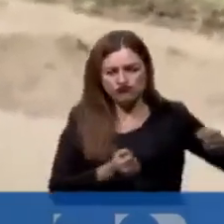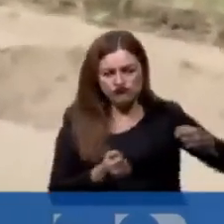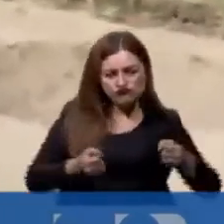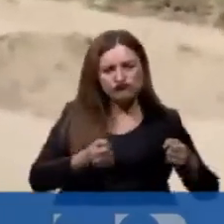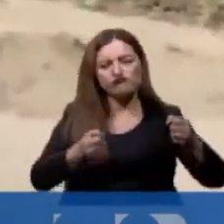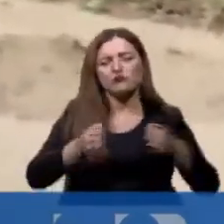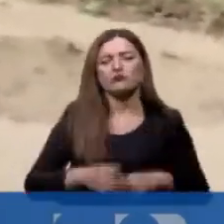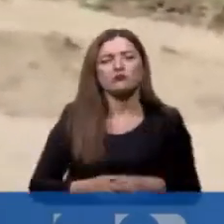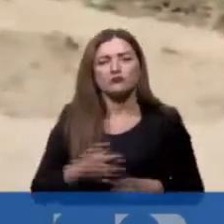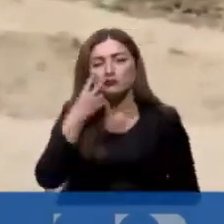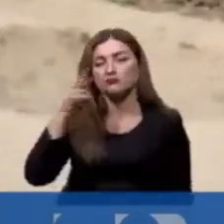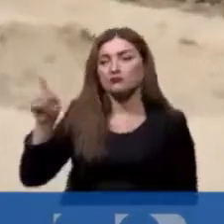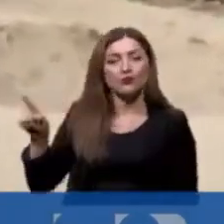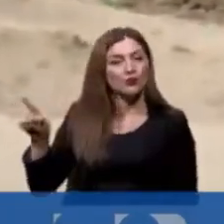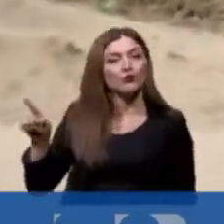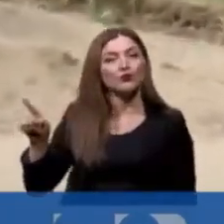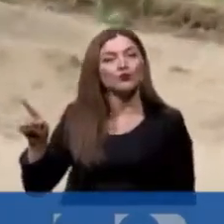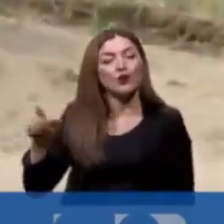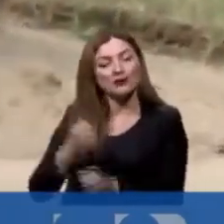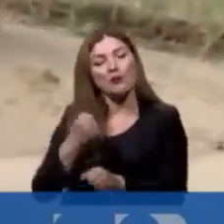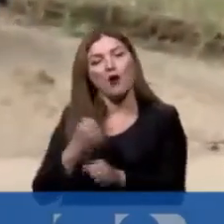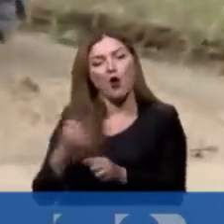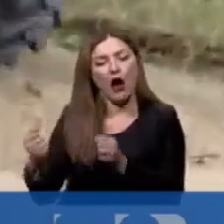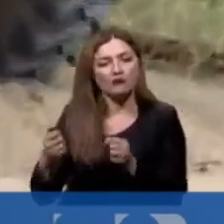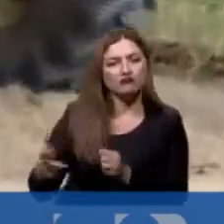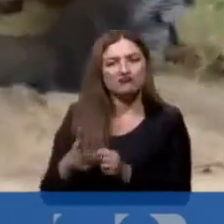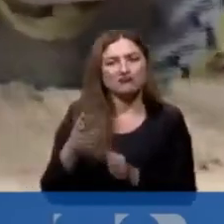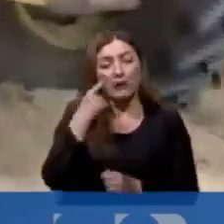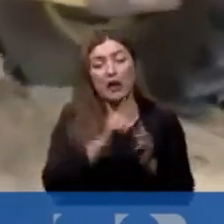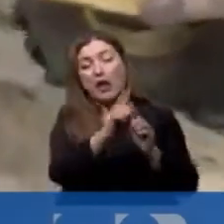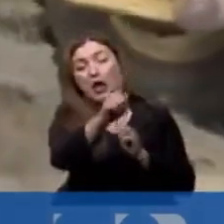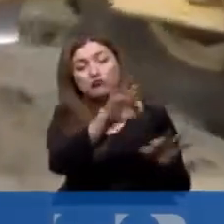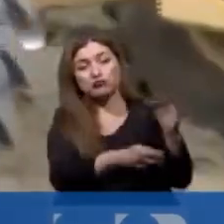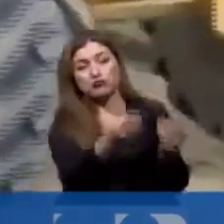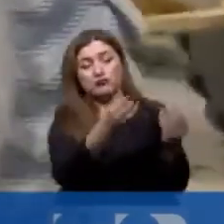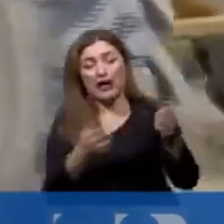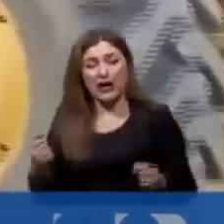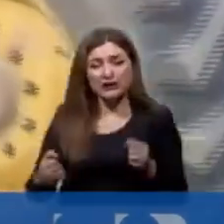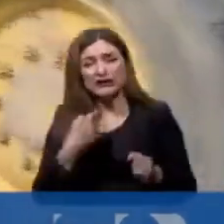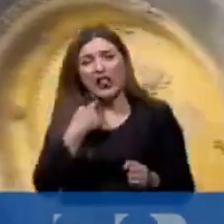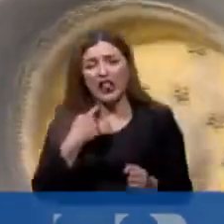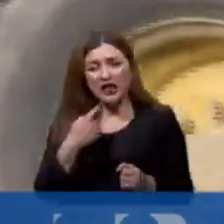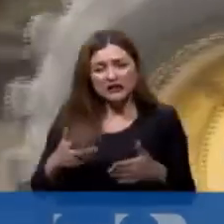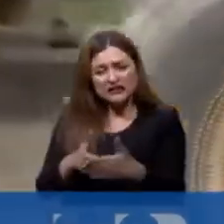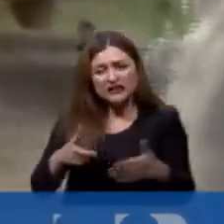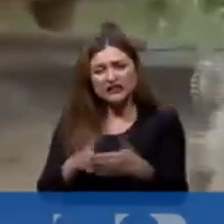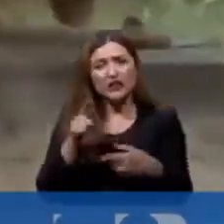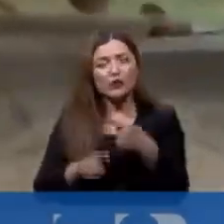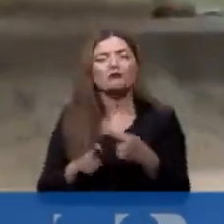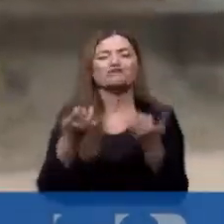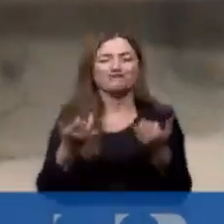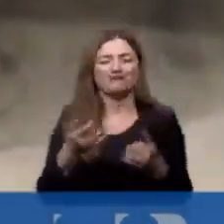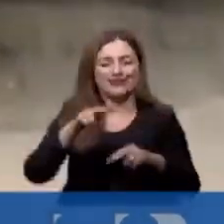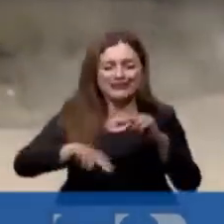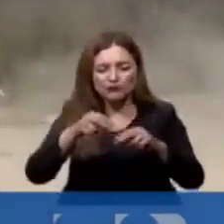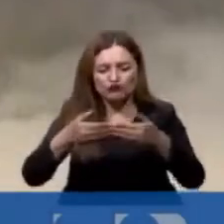caso de Nosotros algún estamos incendio. viendo justamente en imágenes el trabajo que se está realizando acá. Cuéntenos un poquito en detalle cuál es el trabajo que realiza esta maquinaria. Claro que